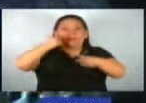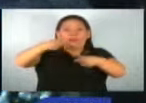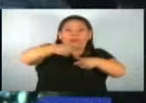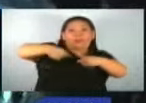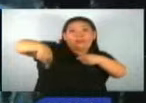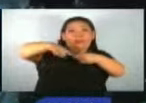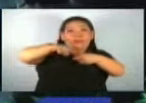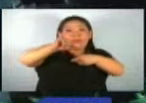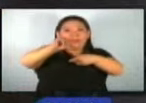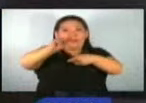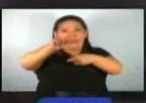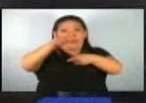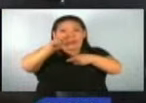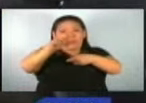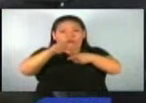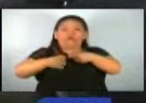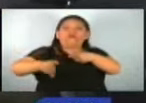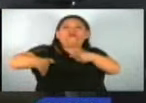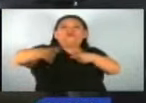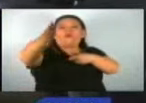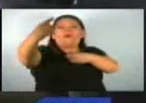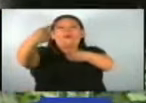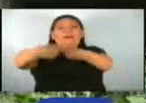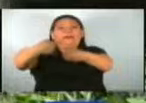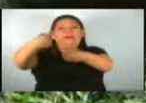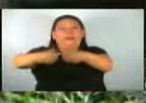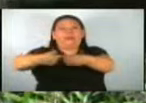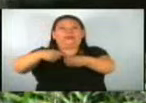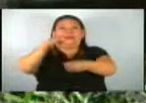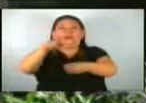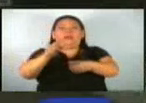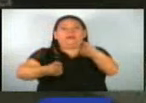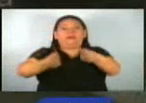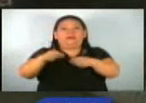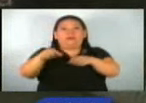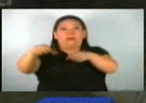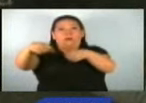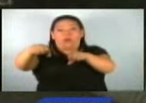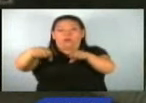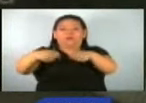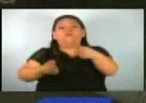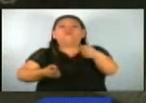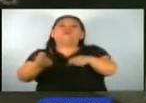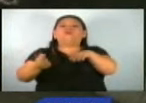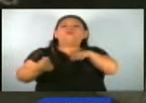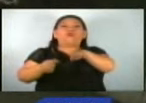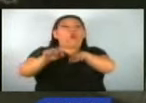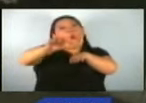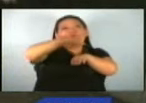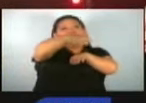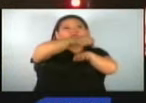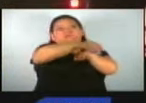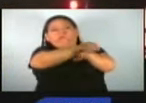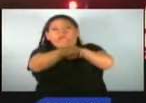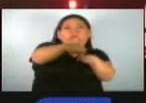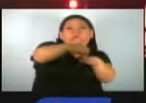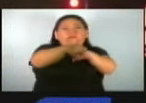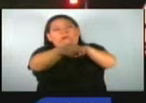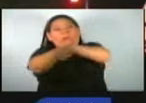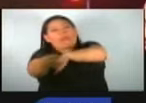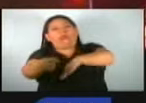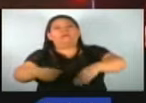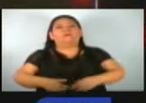Integración conduce hacia Quetzaltepeque, donde aparentemente un motociclista invadió su carril, generando la pérdida del control del vehículo.